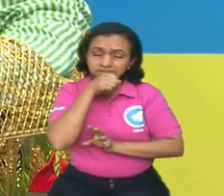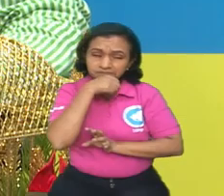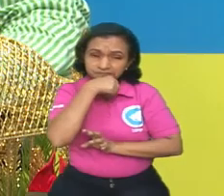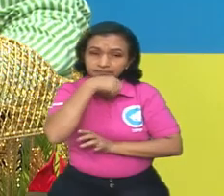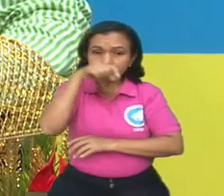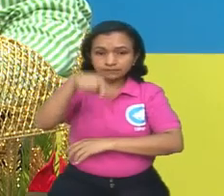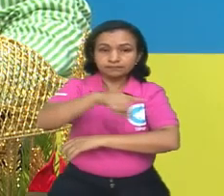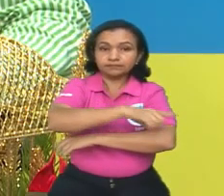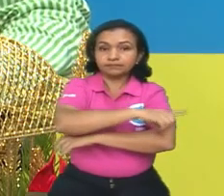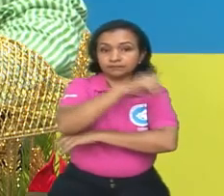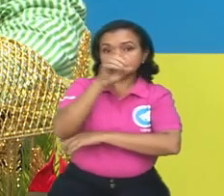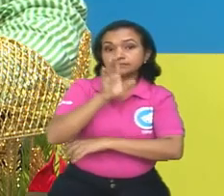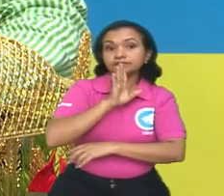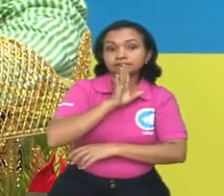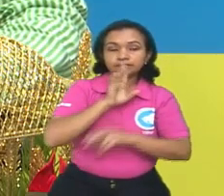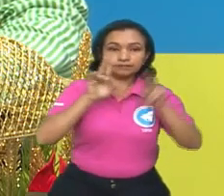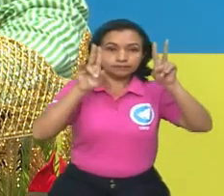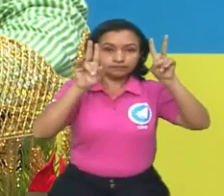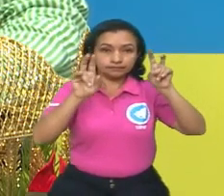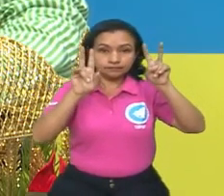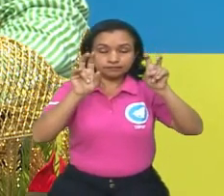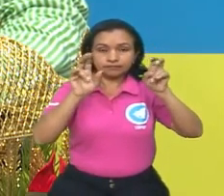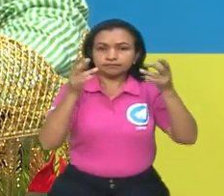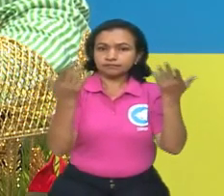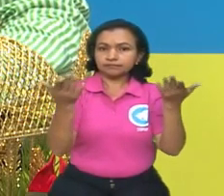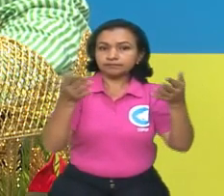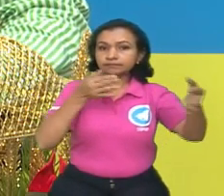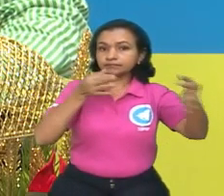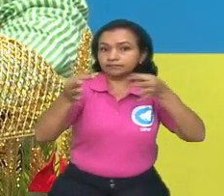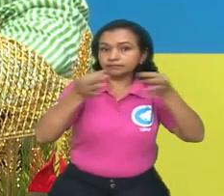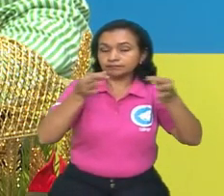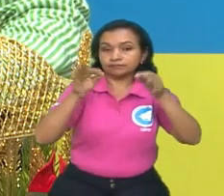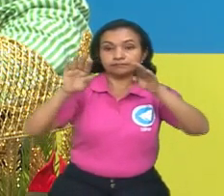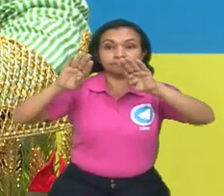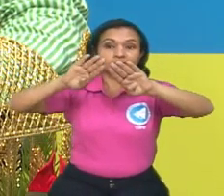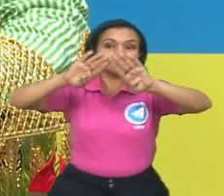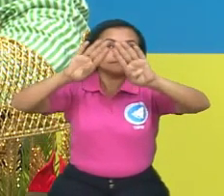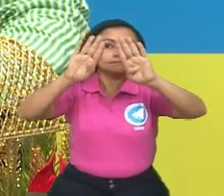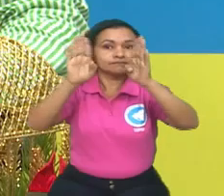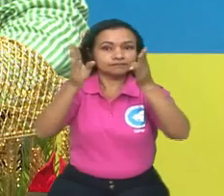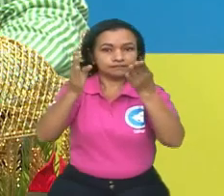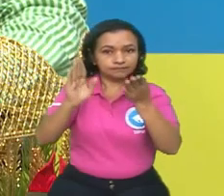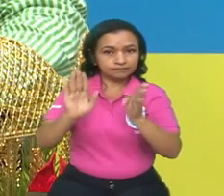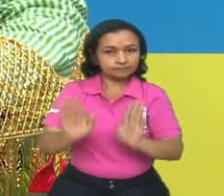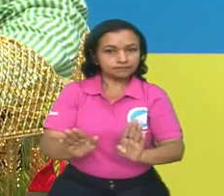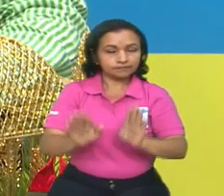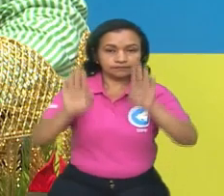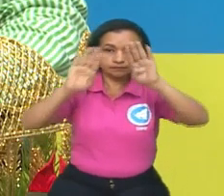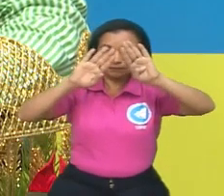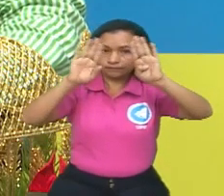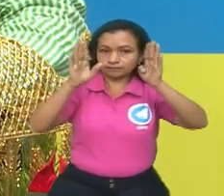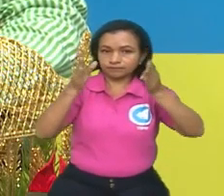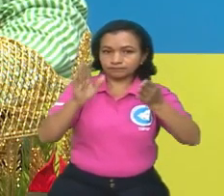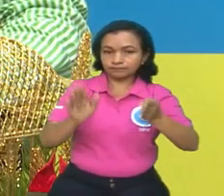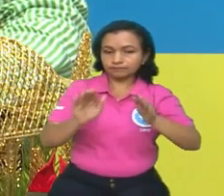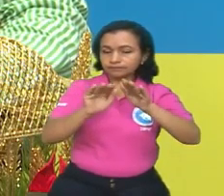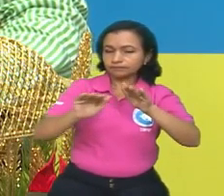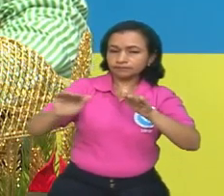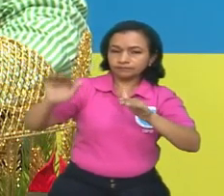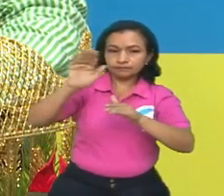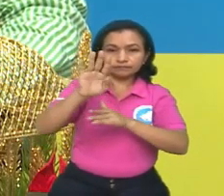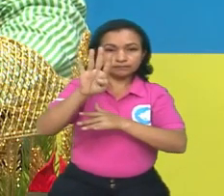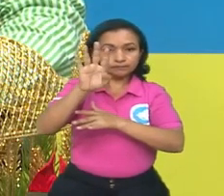de hoy vamos a estar conversando sobre un tema que toca precisamente a las mujeres. Aquellas mujeres que ya pasan los 40